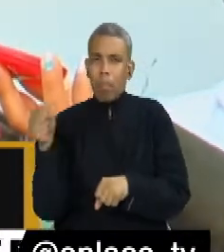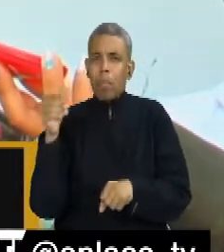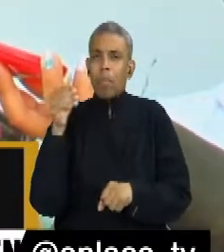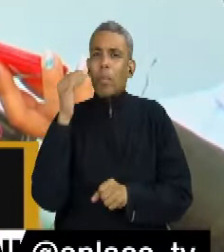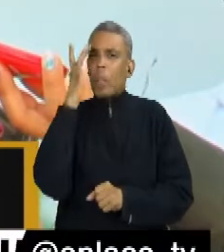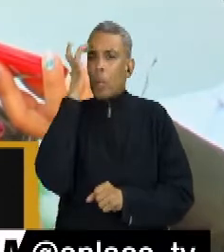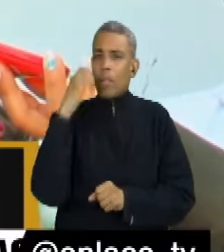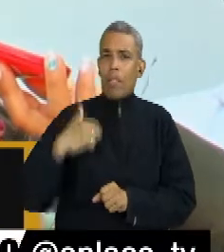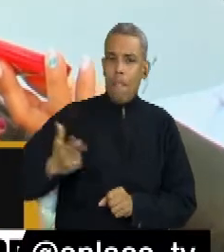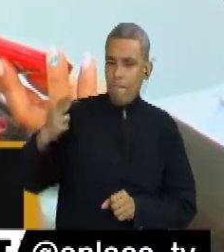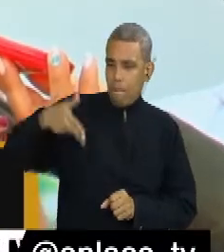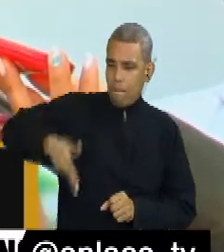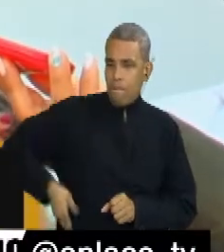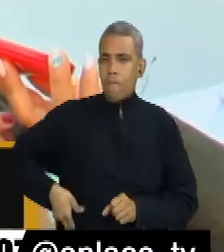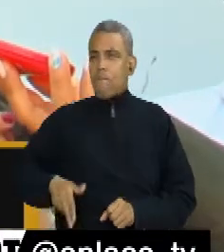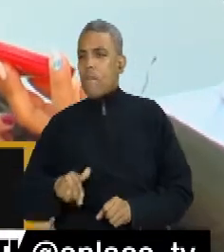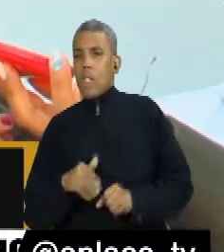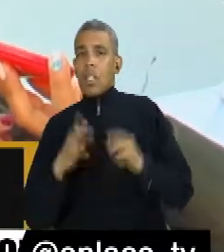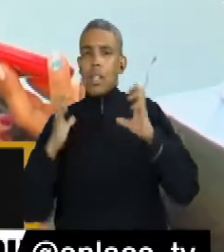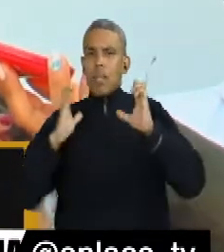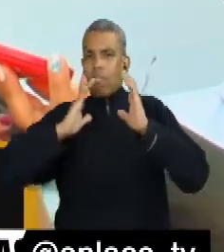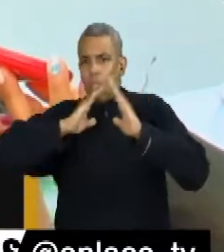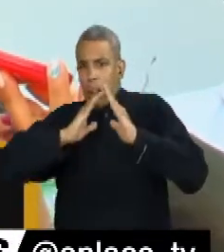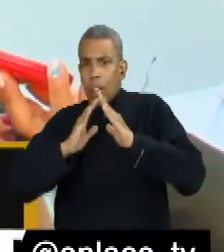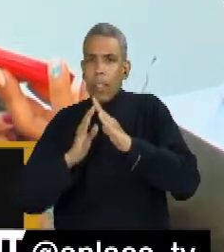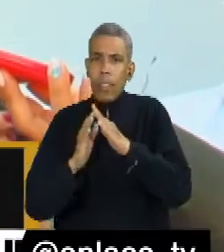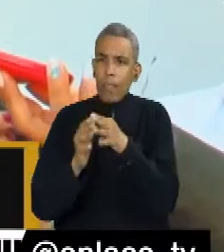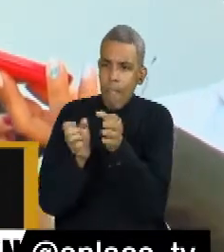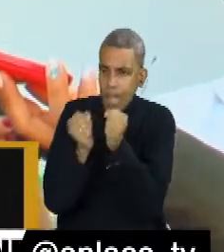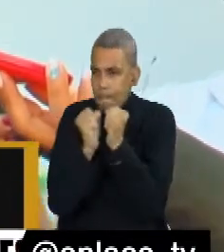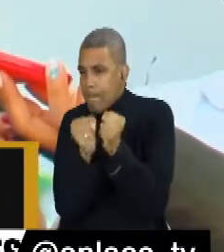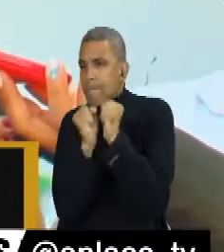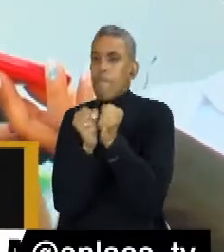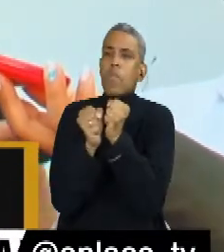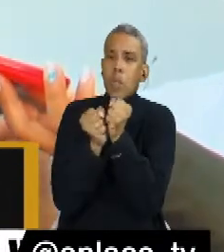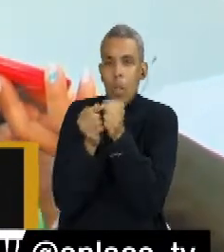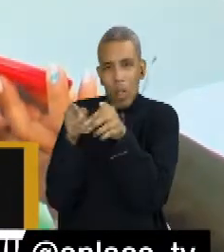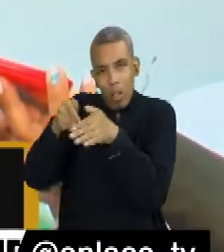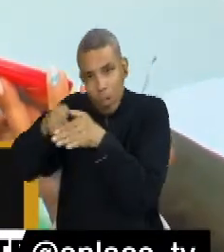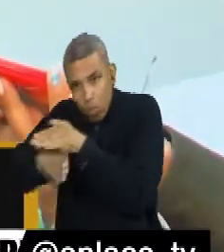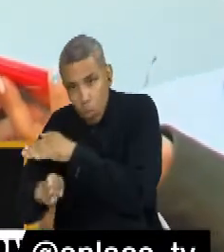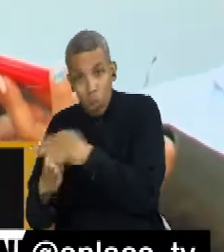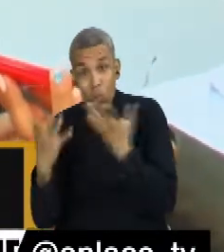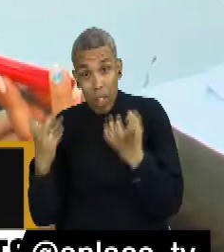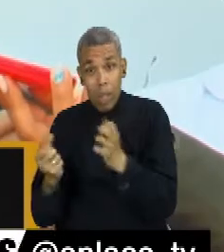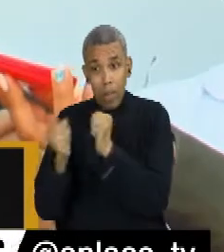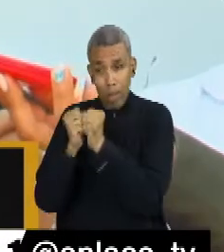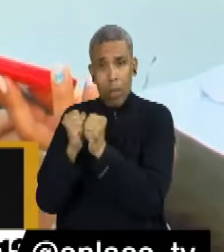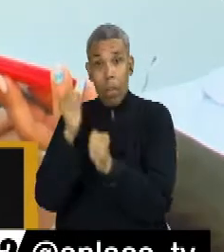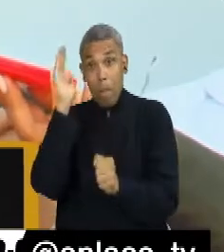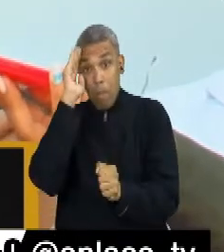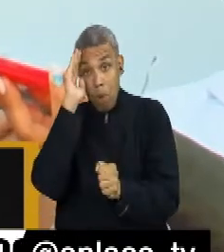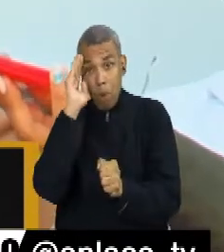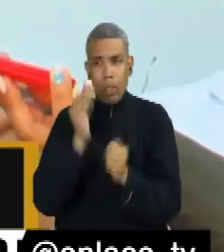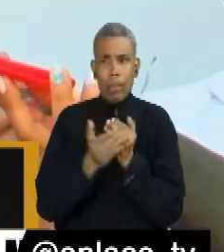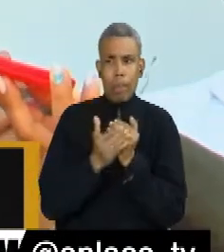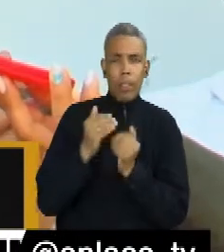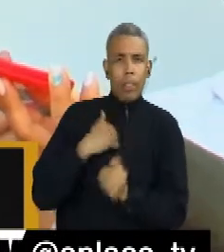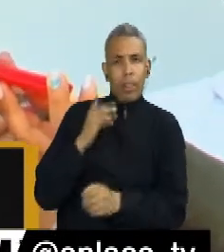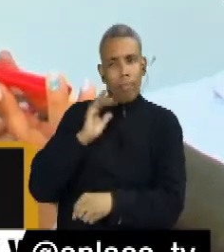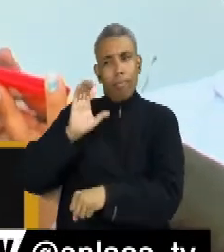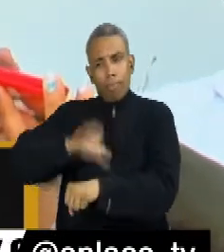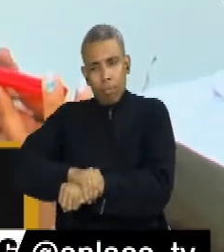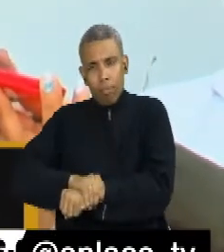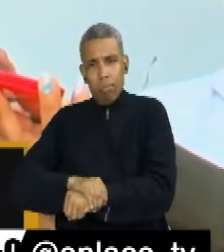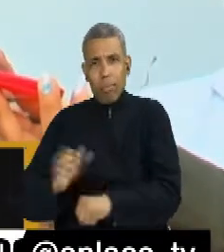Esta persona se captura con un arma de fuego tipo revólver calibre 22. Eso en razón y en apoyo a las informaciones que nos han venido